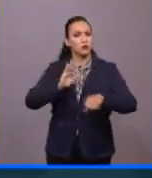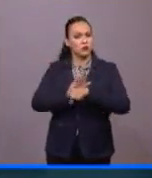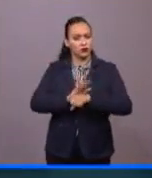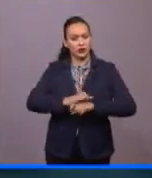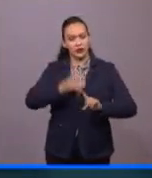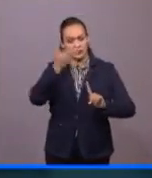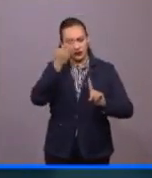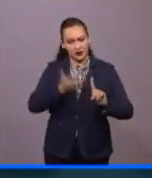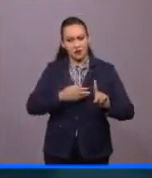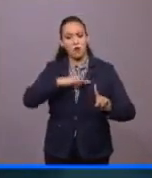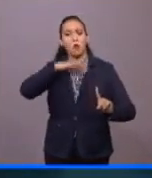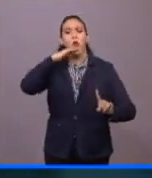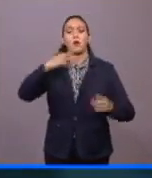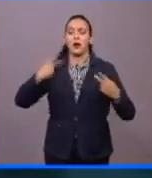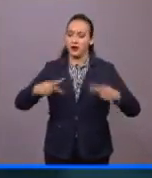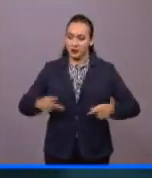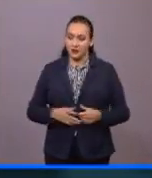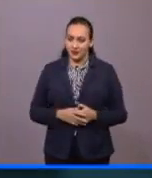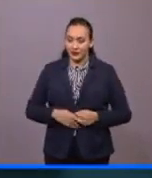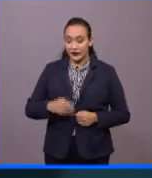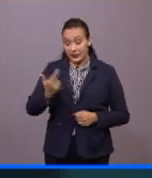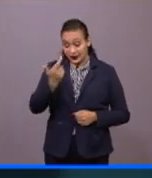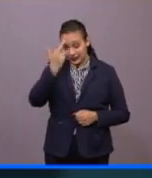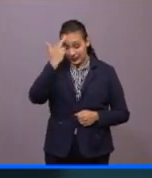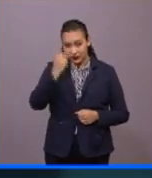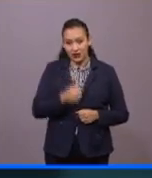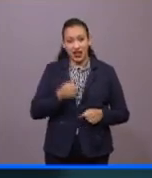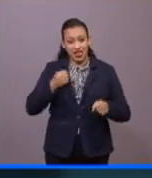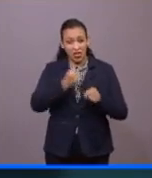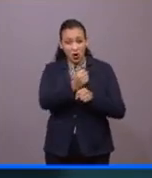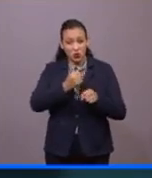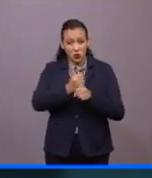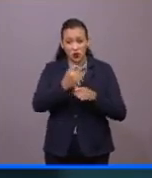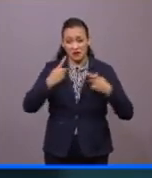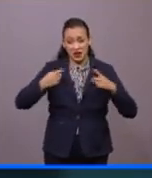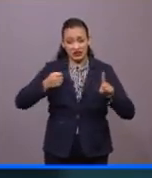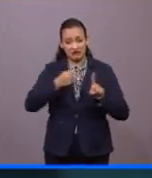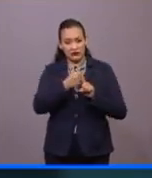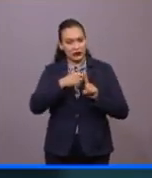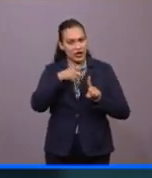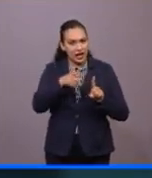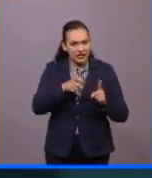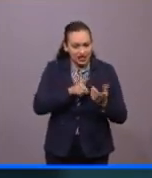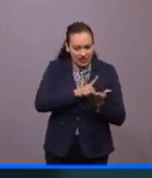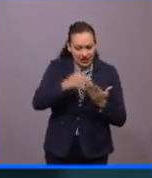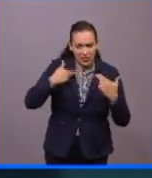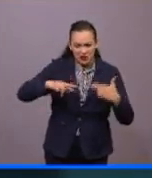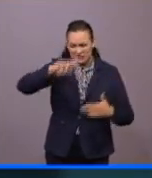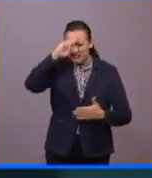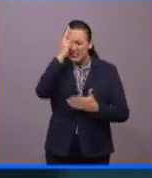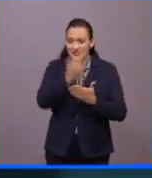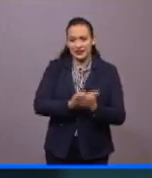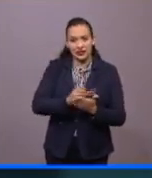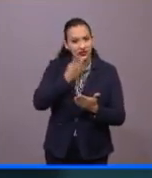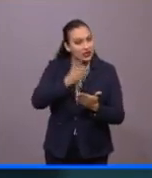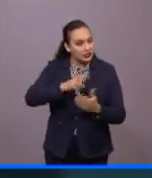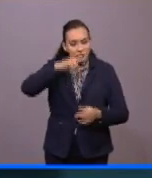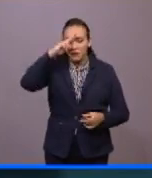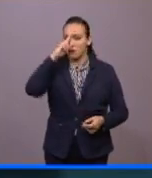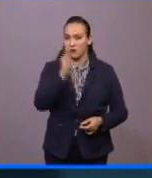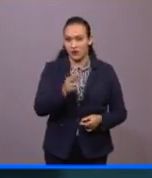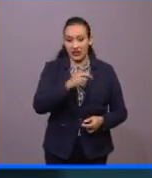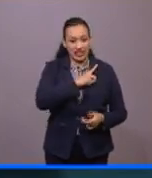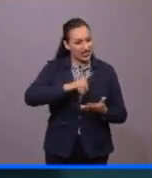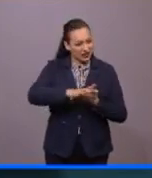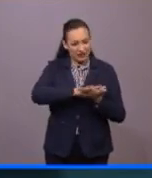la dignidad humana. Recordó que la tortura es una grave violación a los derechos humanos que debe ser erradicada, por lo